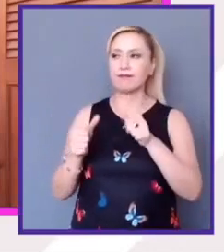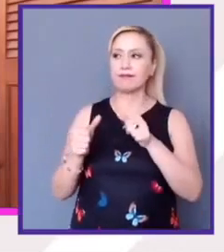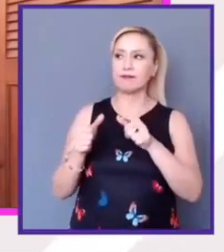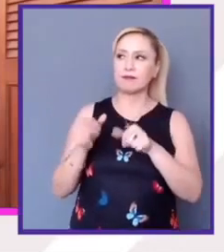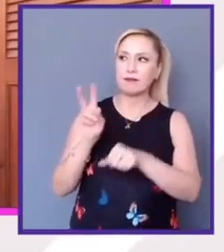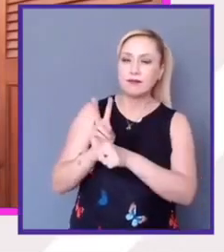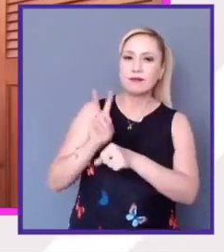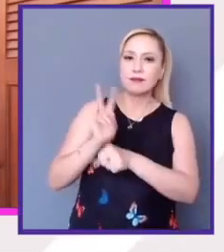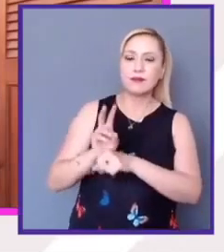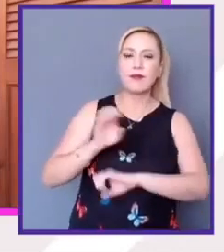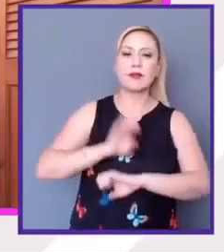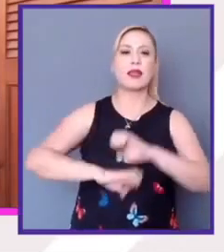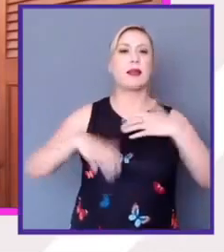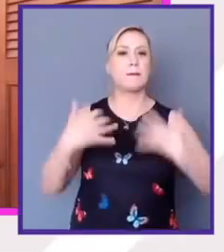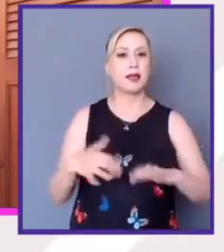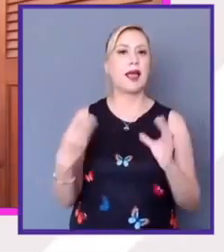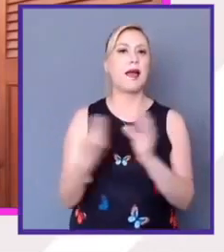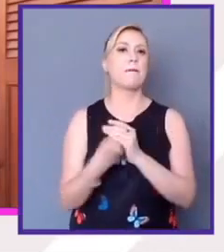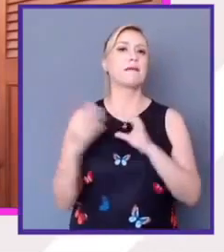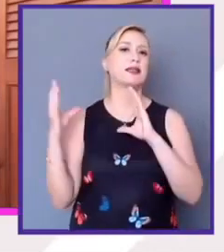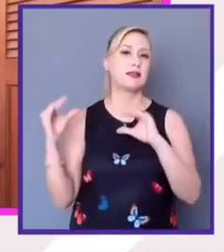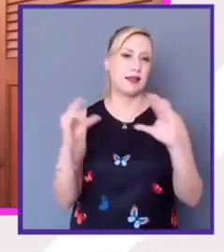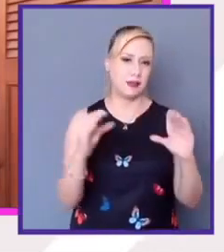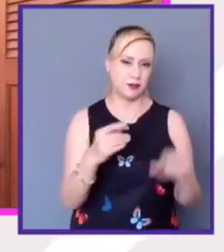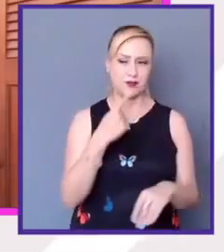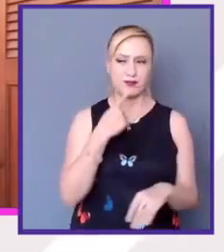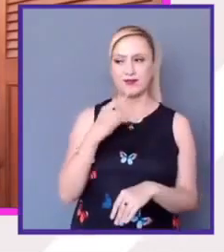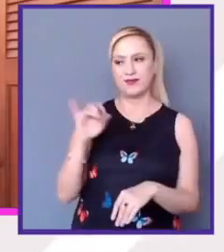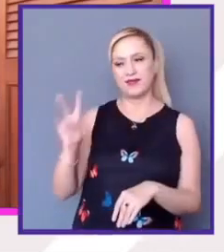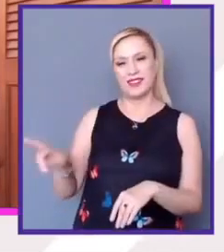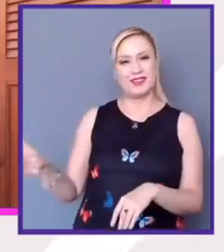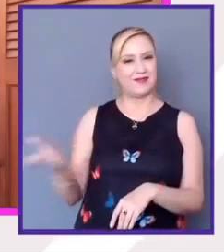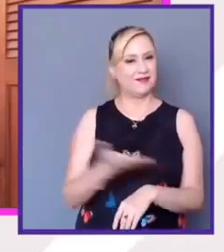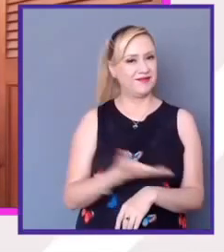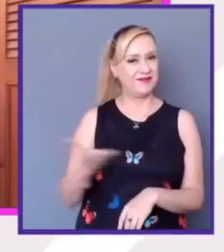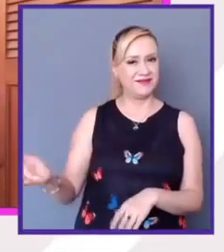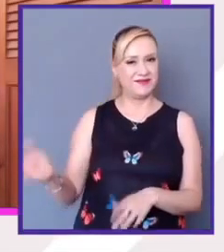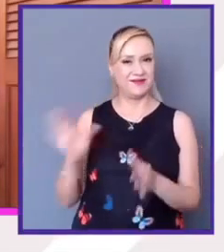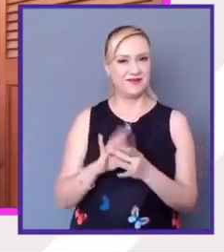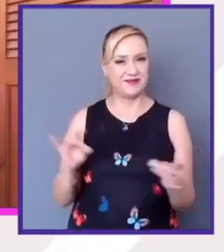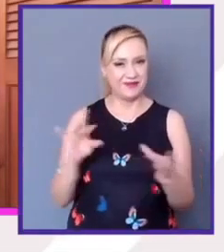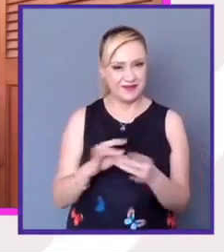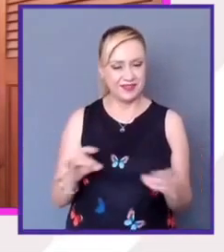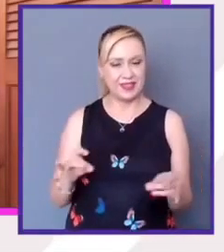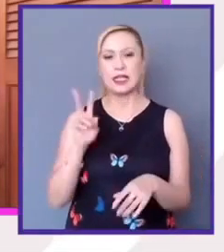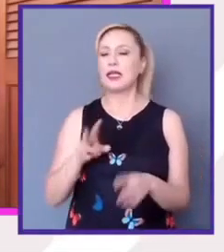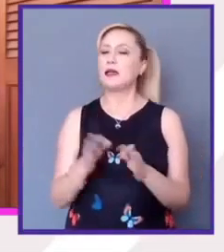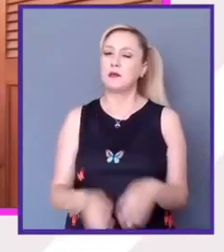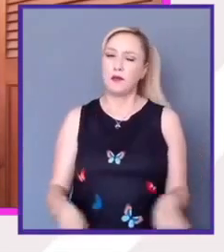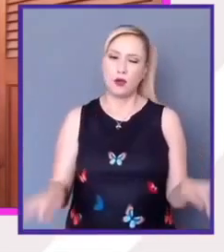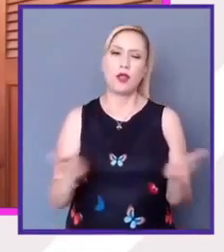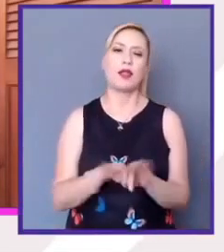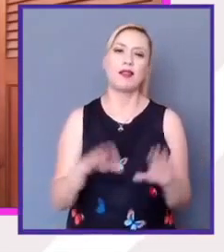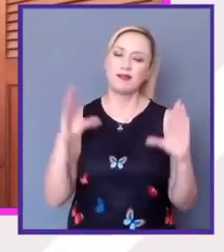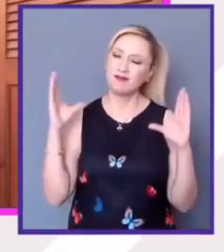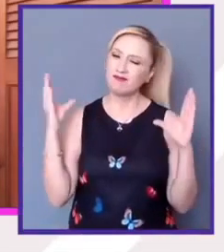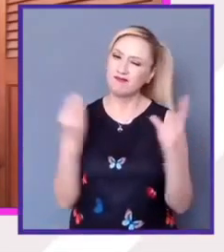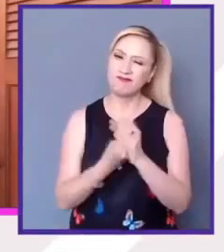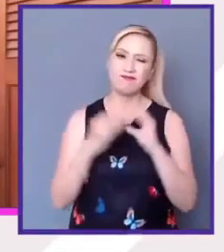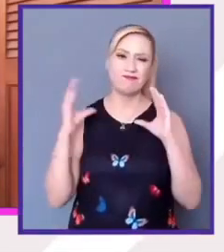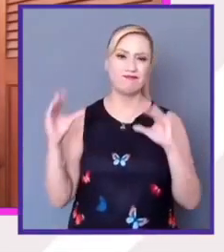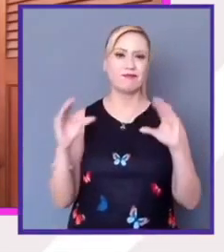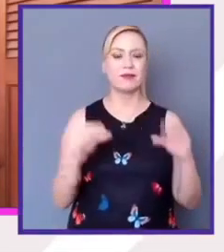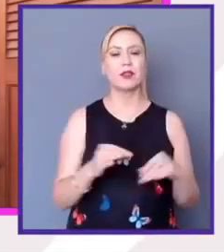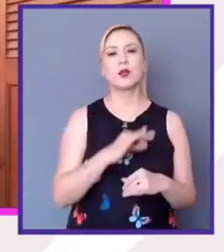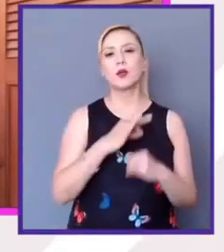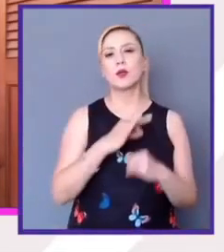empresas y la capacitación, que ya lo había mencionado Mauricio y Ángeles anteriormente, pero es muy importante el tema de capacitación. Y por